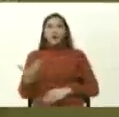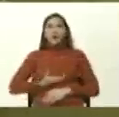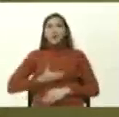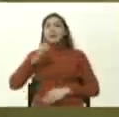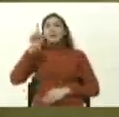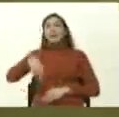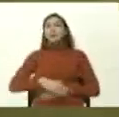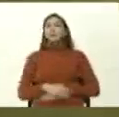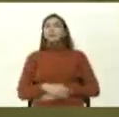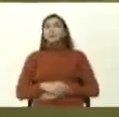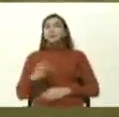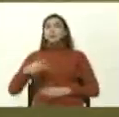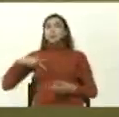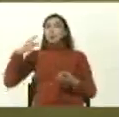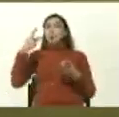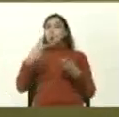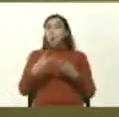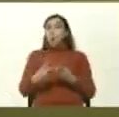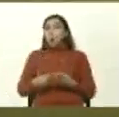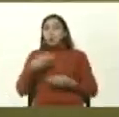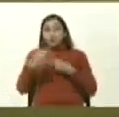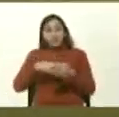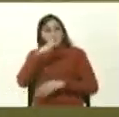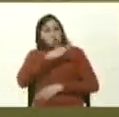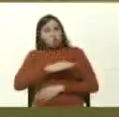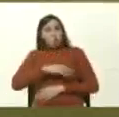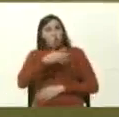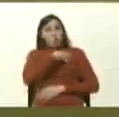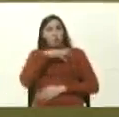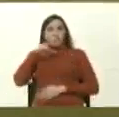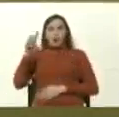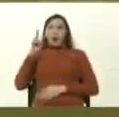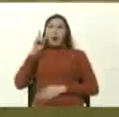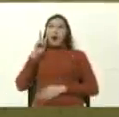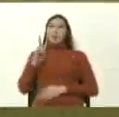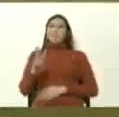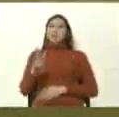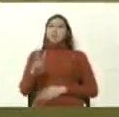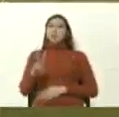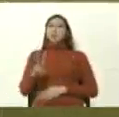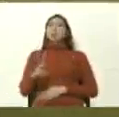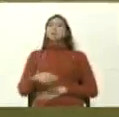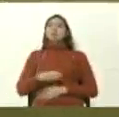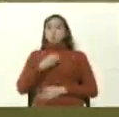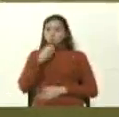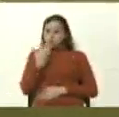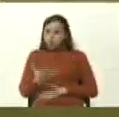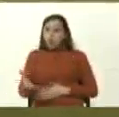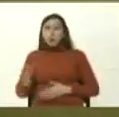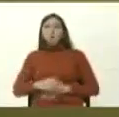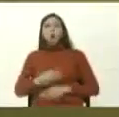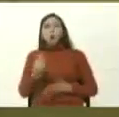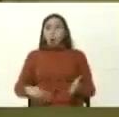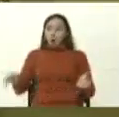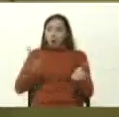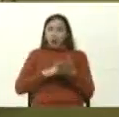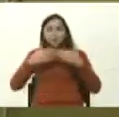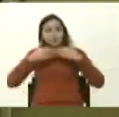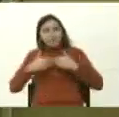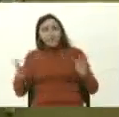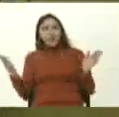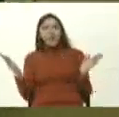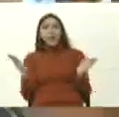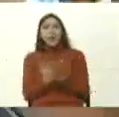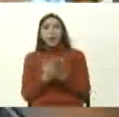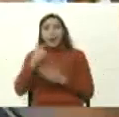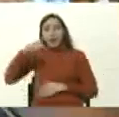la voluntad de una sociedad patriótica que ha visto con buenos ojos la posibilidad de retornar en este mes de